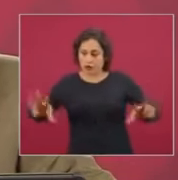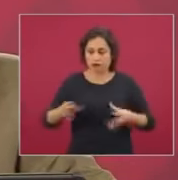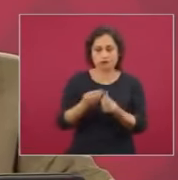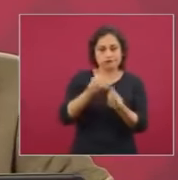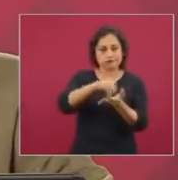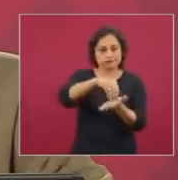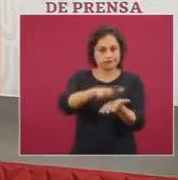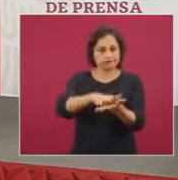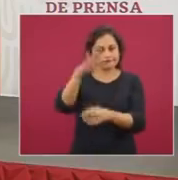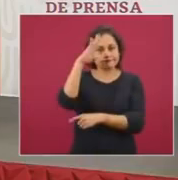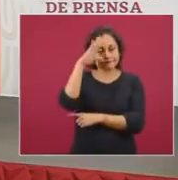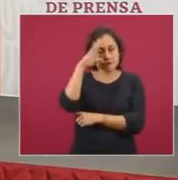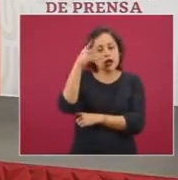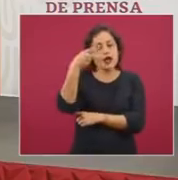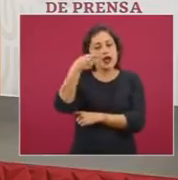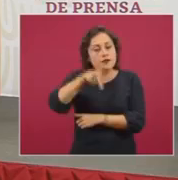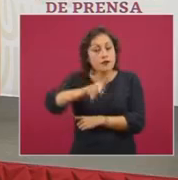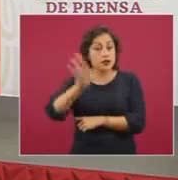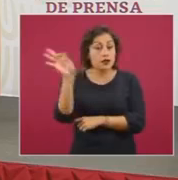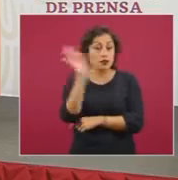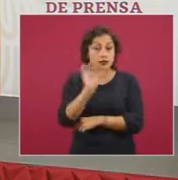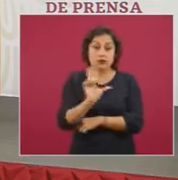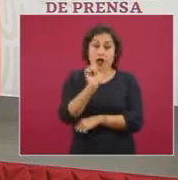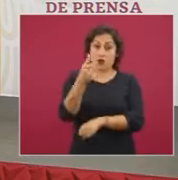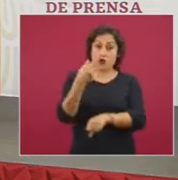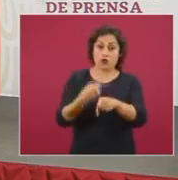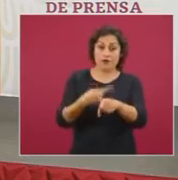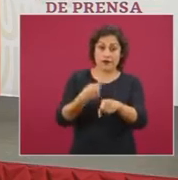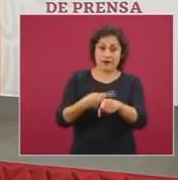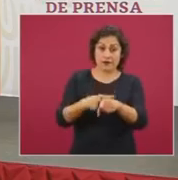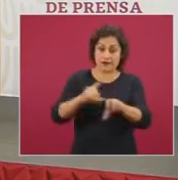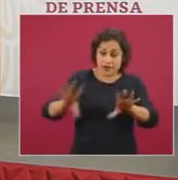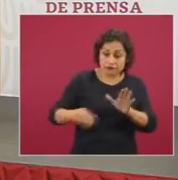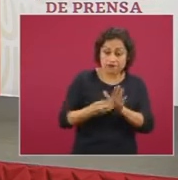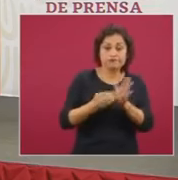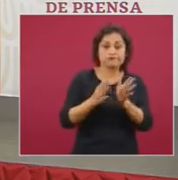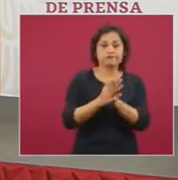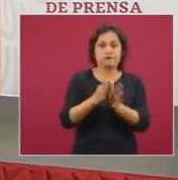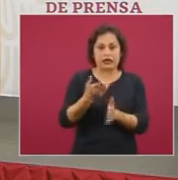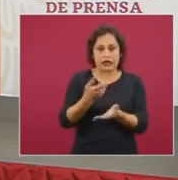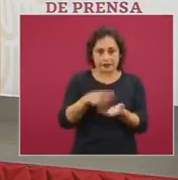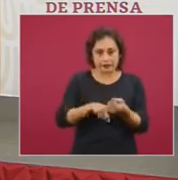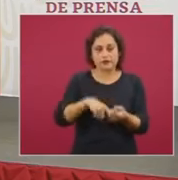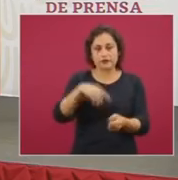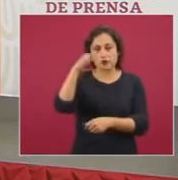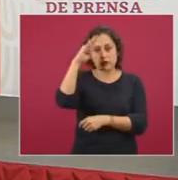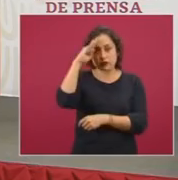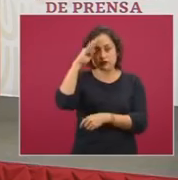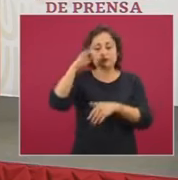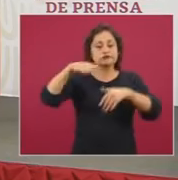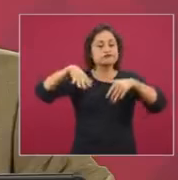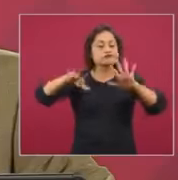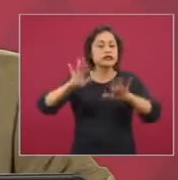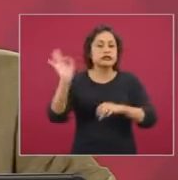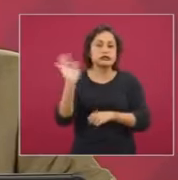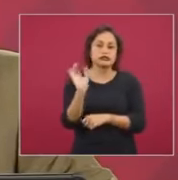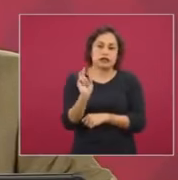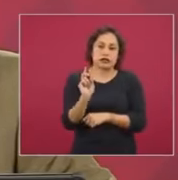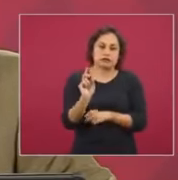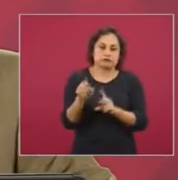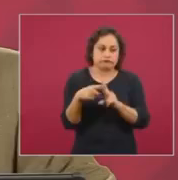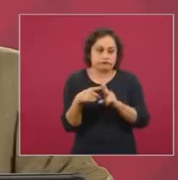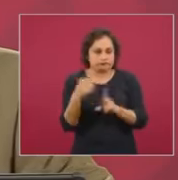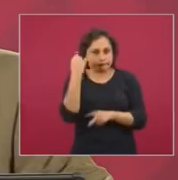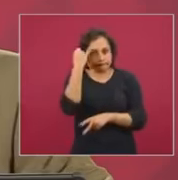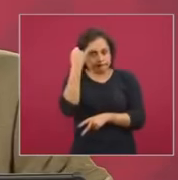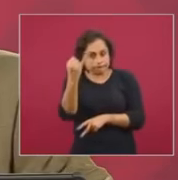hay muchas otras causas que también pueden ser parte del exceso y que son, en esta primera estimación, tal vez hay un 38%